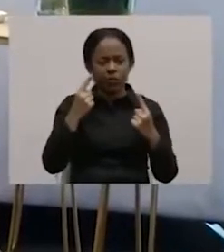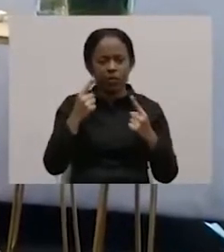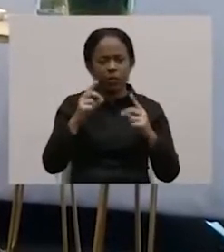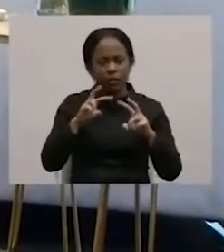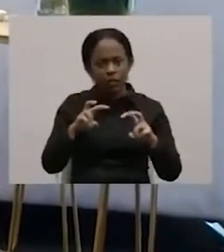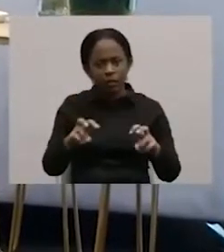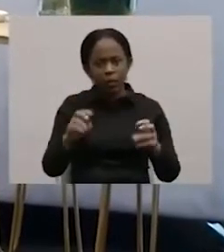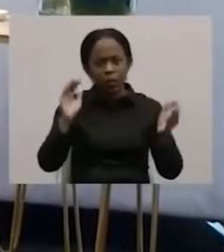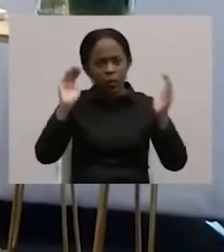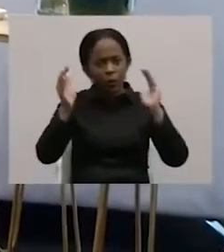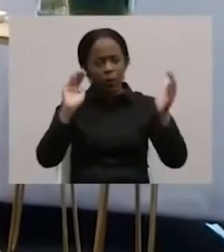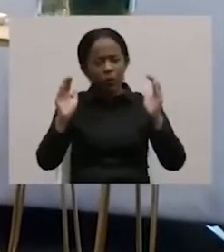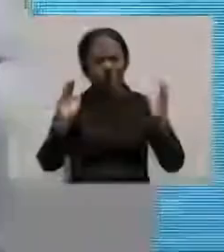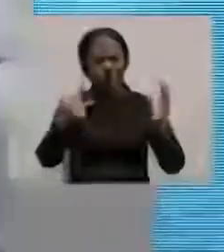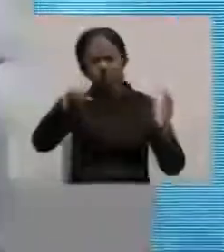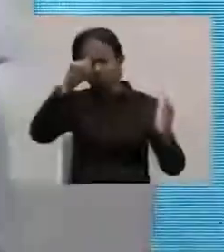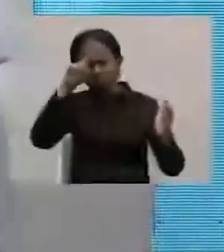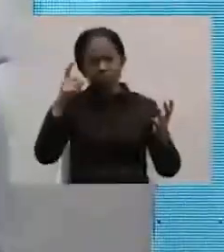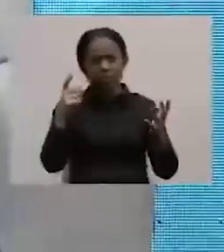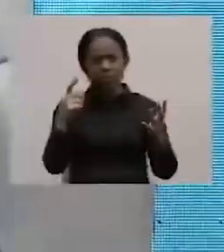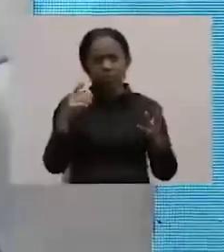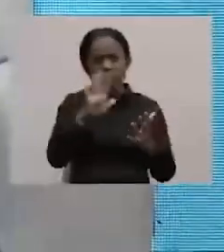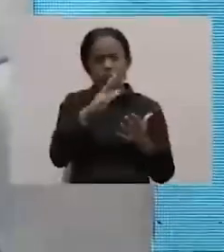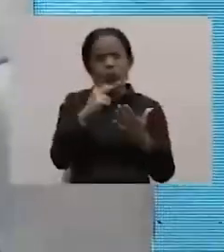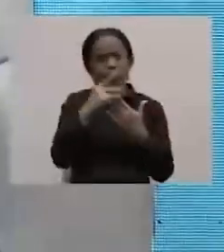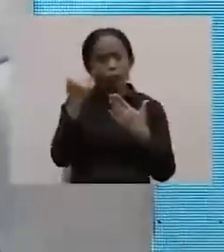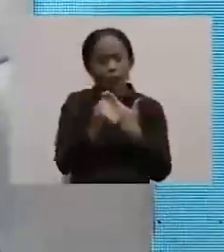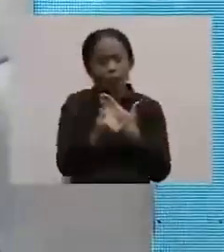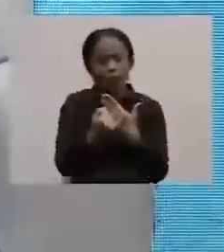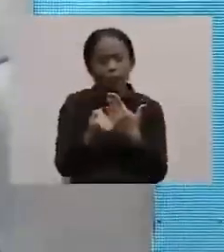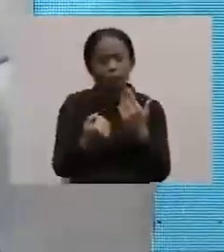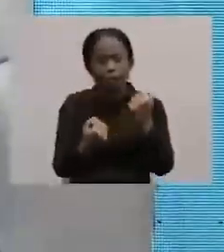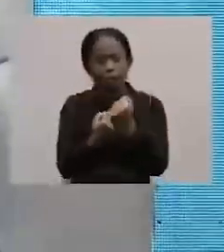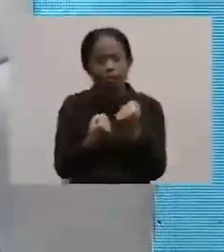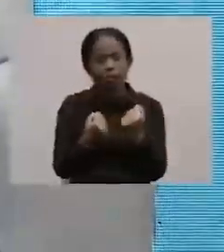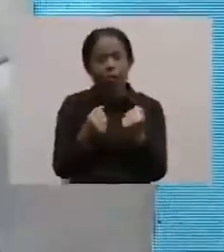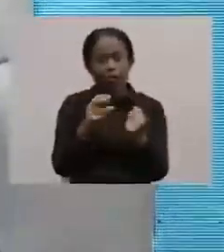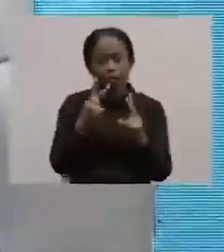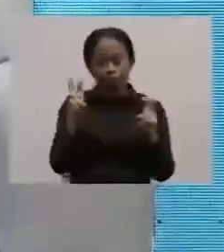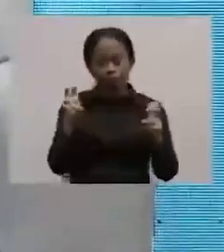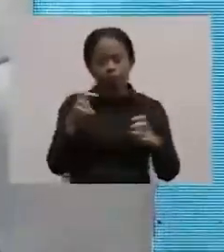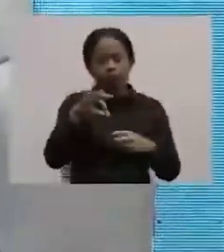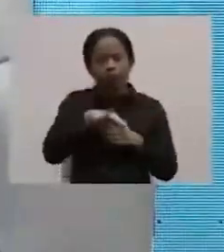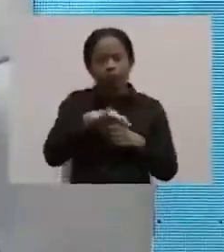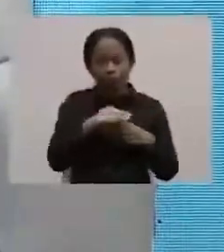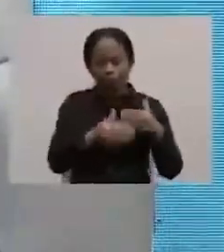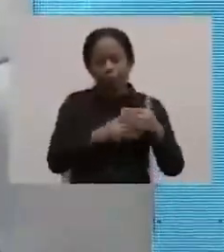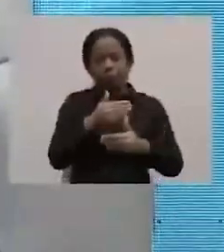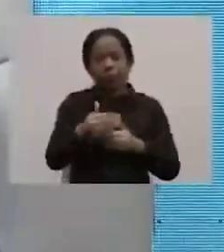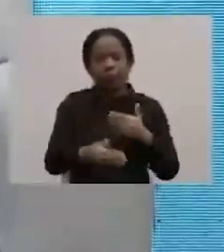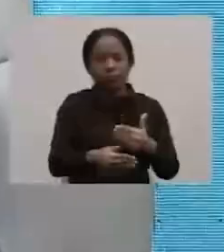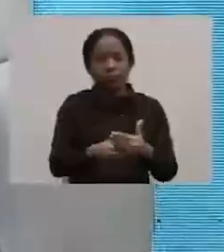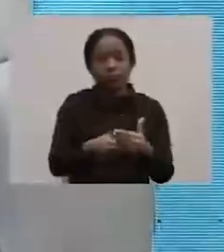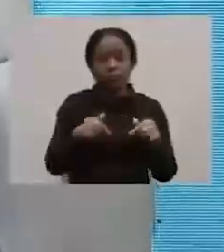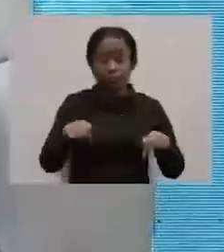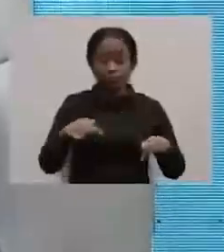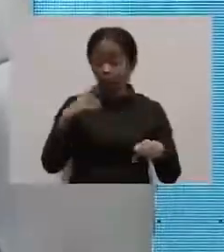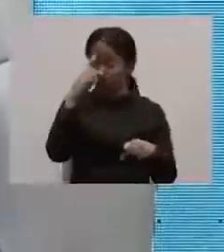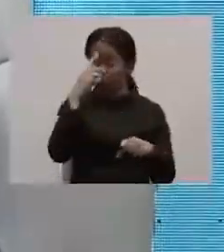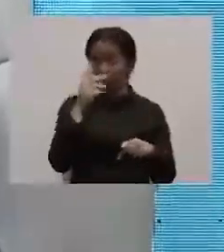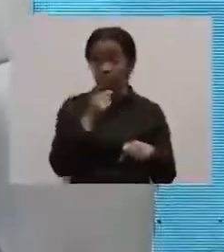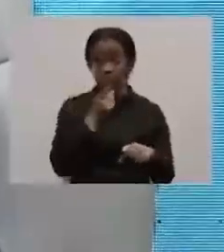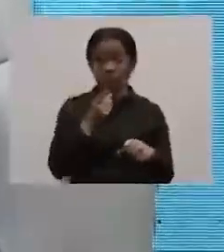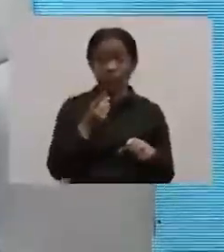ponderar, comparar y cuestionar los proyectos que sustentan las ofertas electorales. Estamos aquí porque República